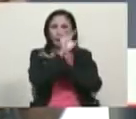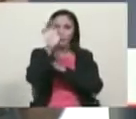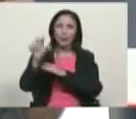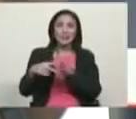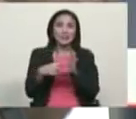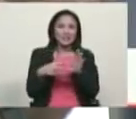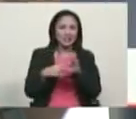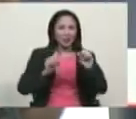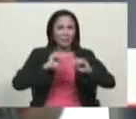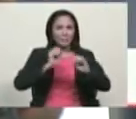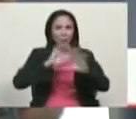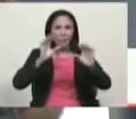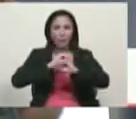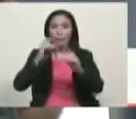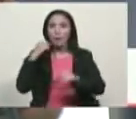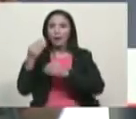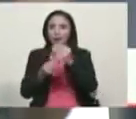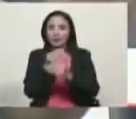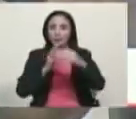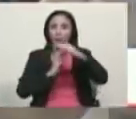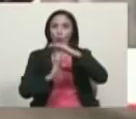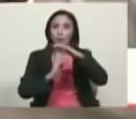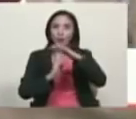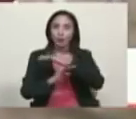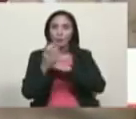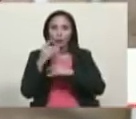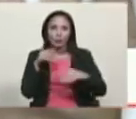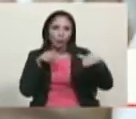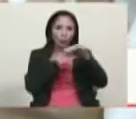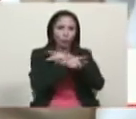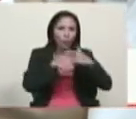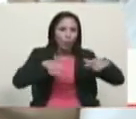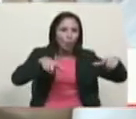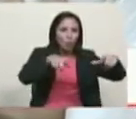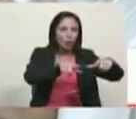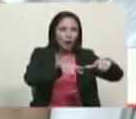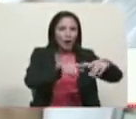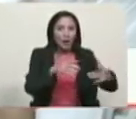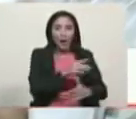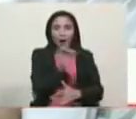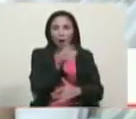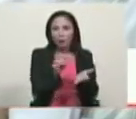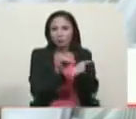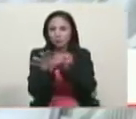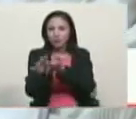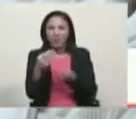Siria, ¿qué hacemos con los emigrantes? Los metemos en campos de concentración o los expulsamos.